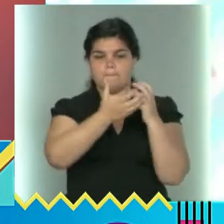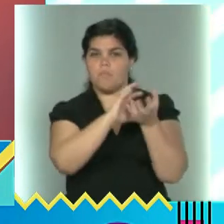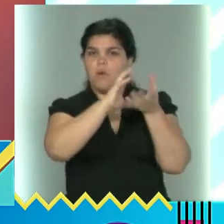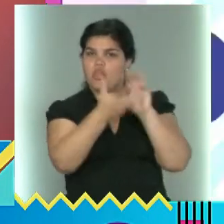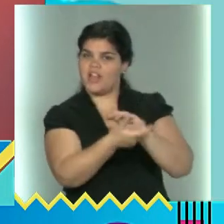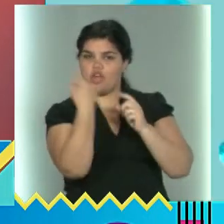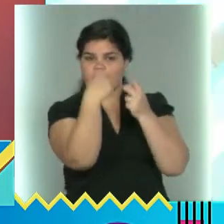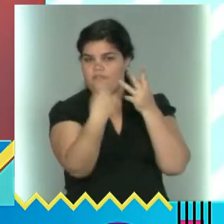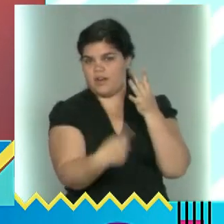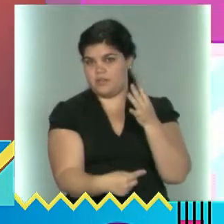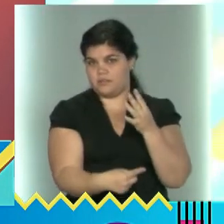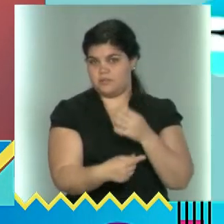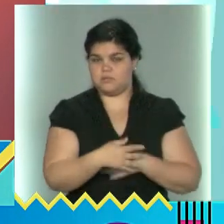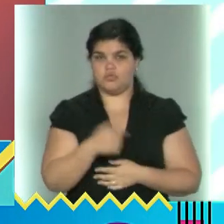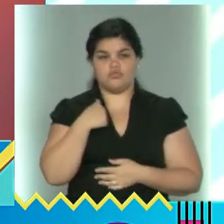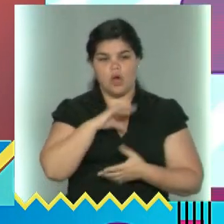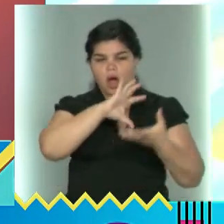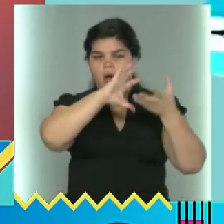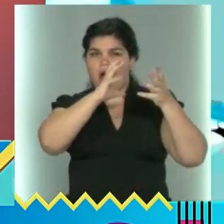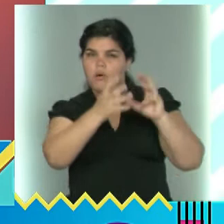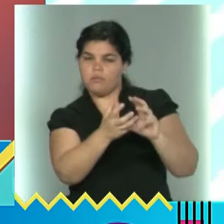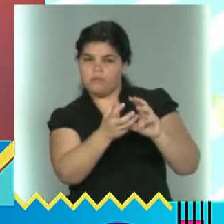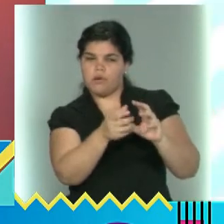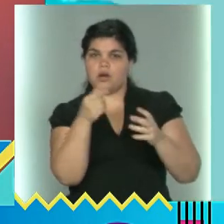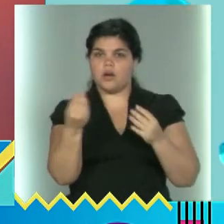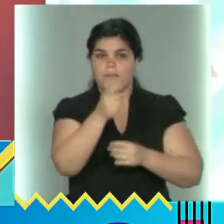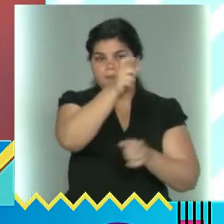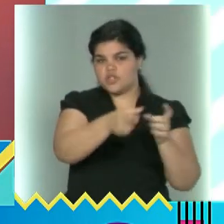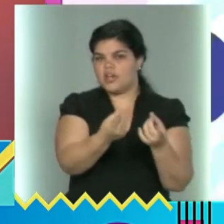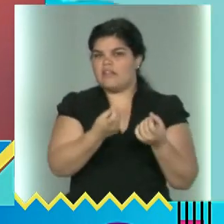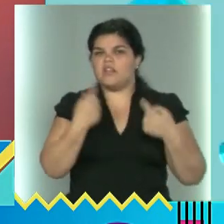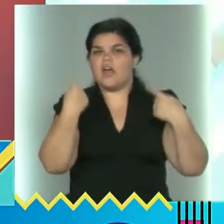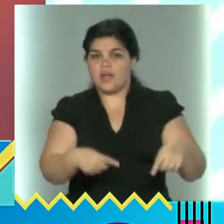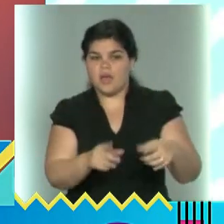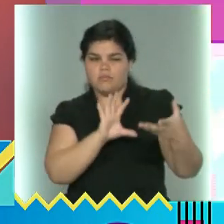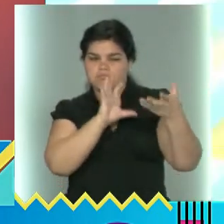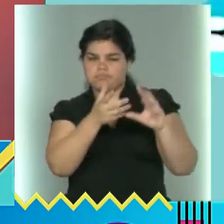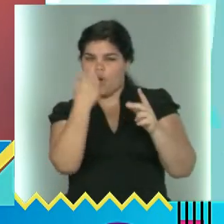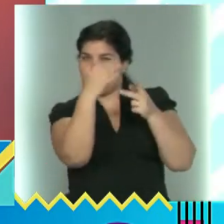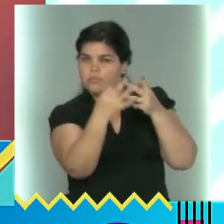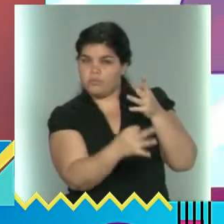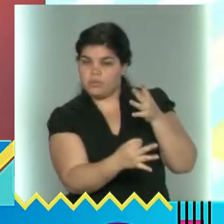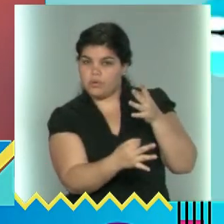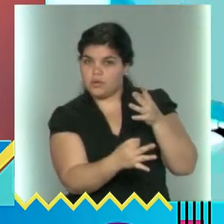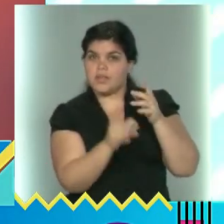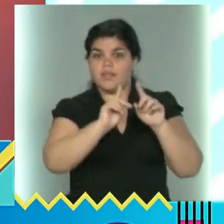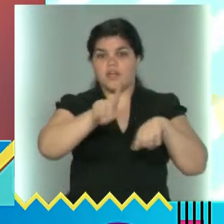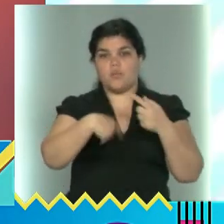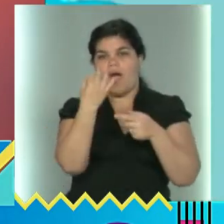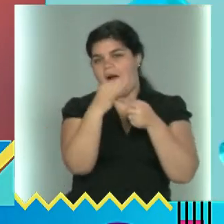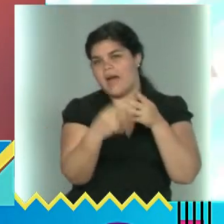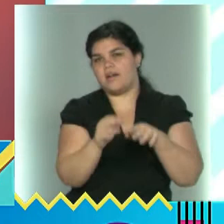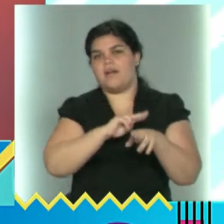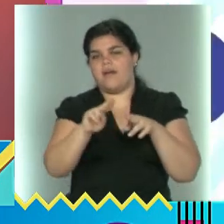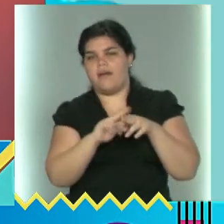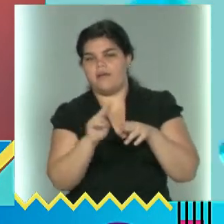¿no? Entonces yo siempre trato de acordar a la necesidad de la persona. Más que nada los retoques que se le hacen es a veces, por